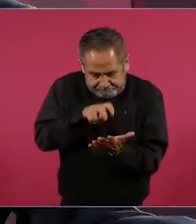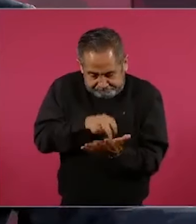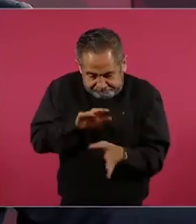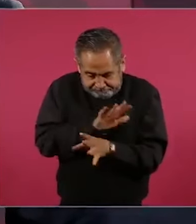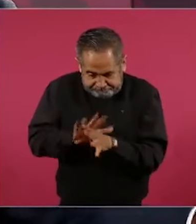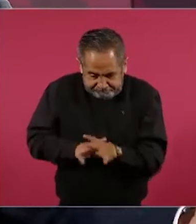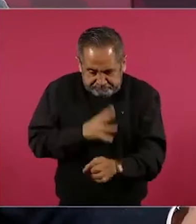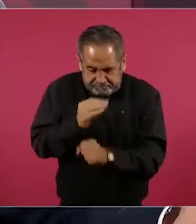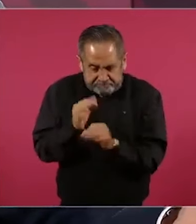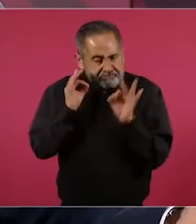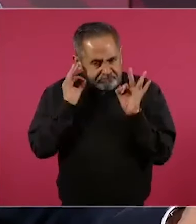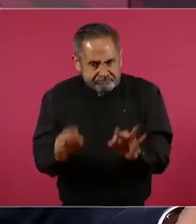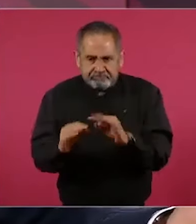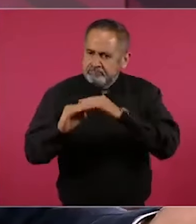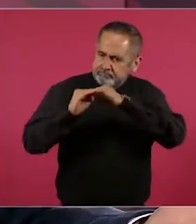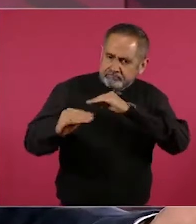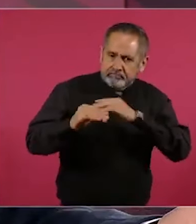su preocupación.